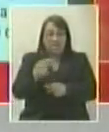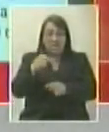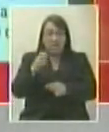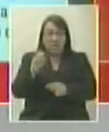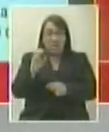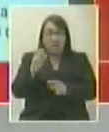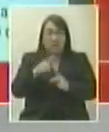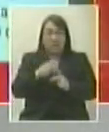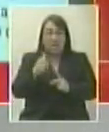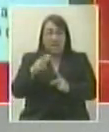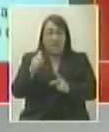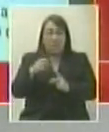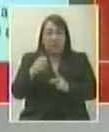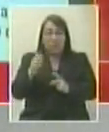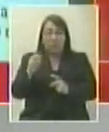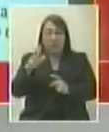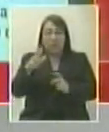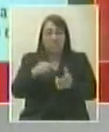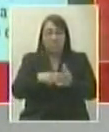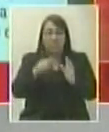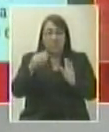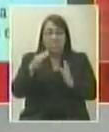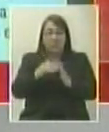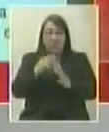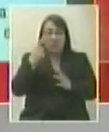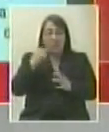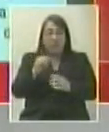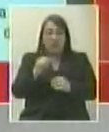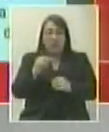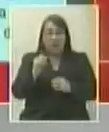de Tarapoto, 3.6 millones para la